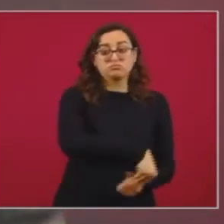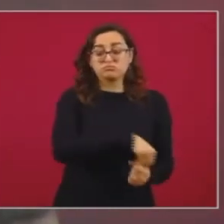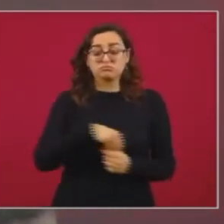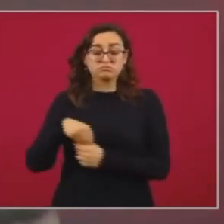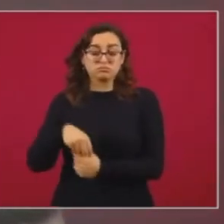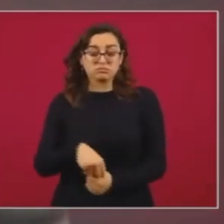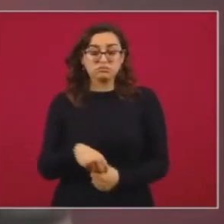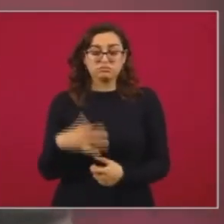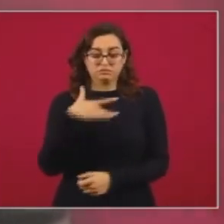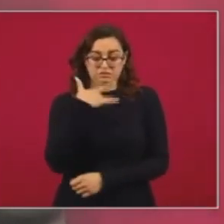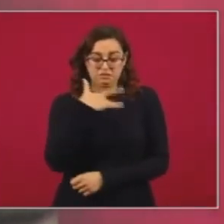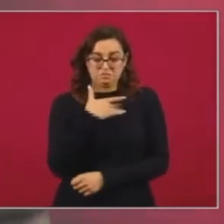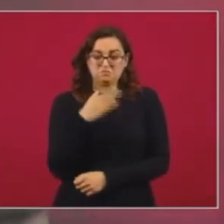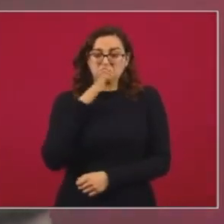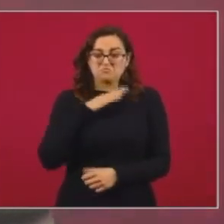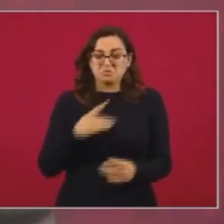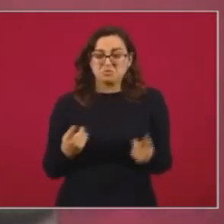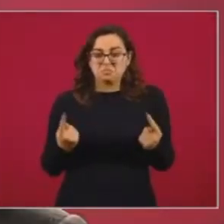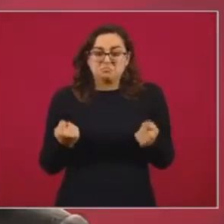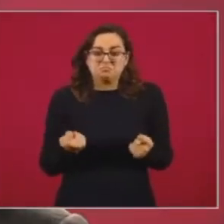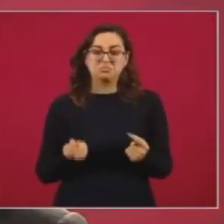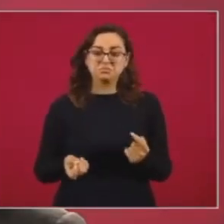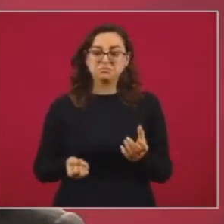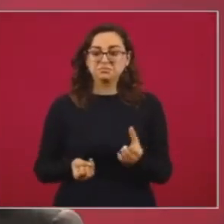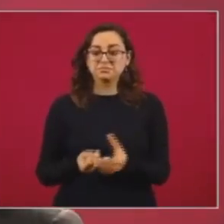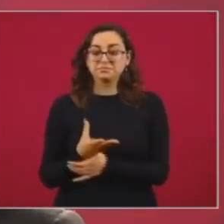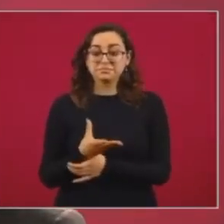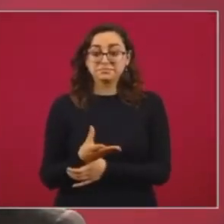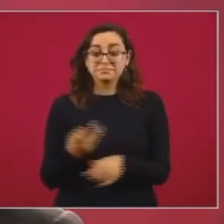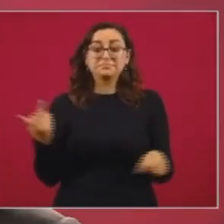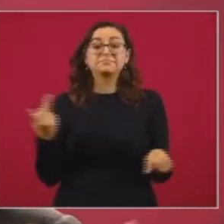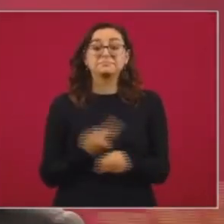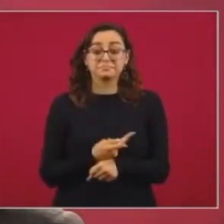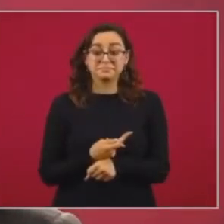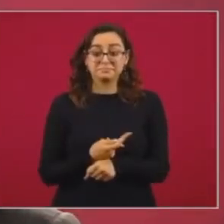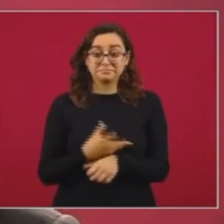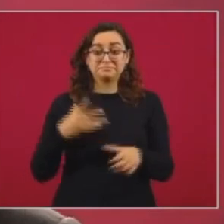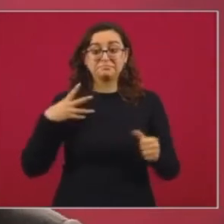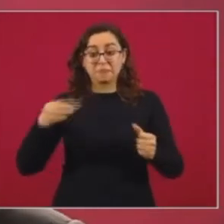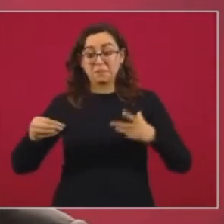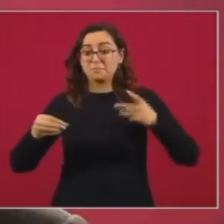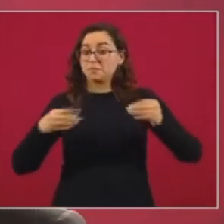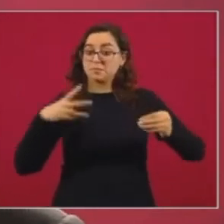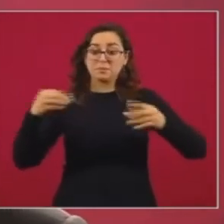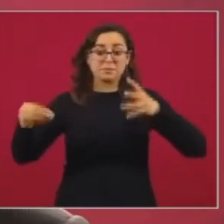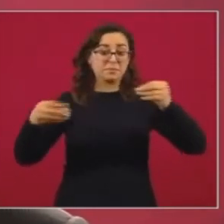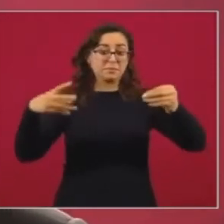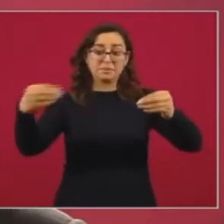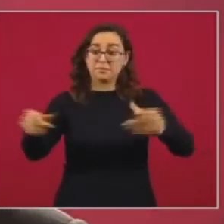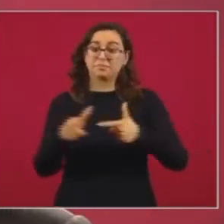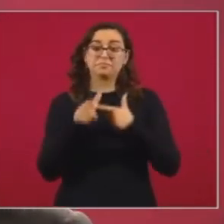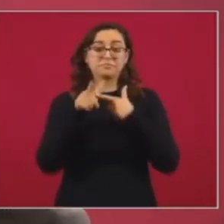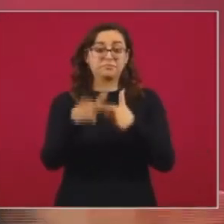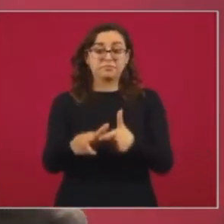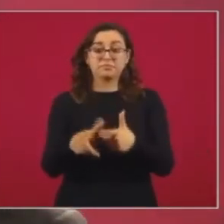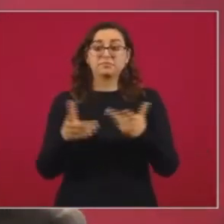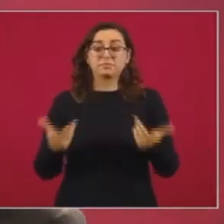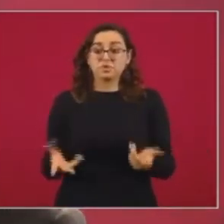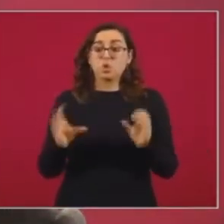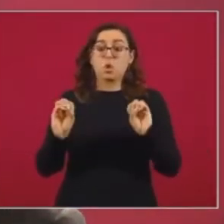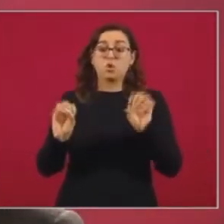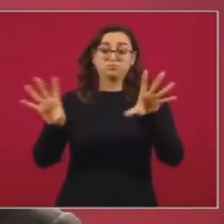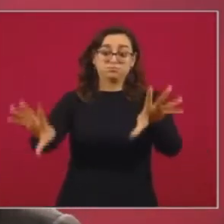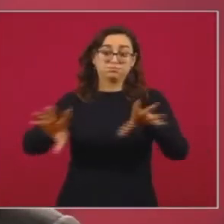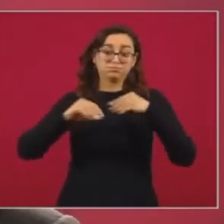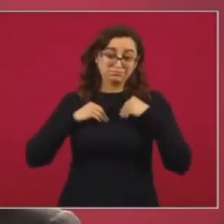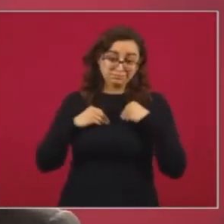cuando tenemos síntomas salimos a la calle, vamos a tener la posibilidad de contagiar, o si no tenemos síntomas, de ser